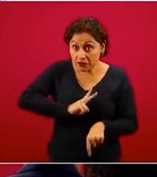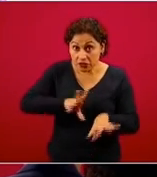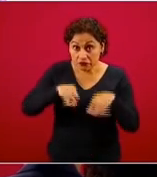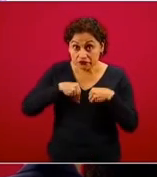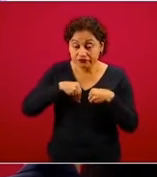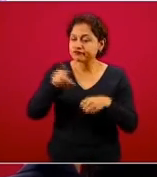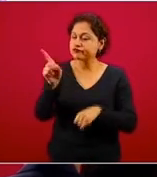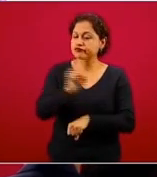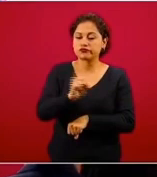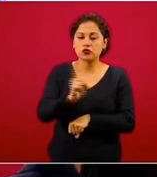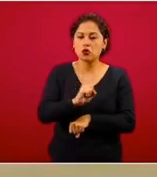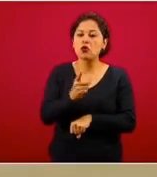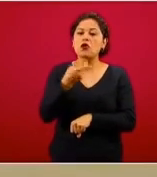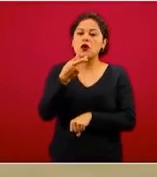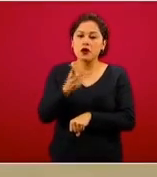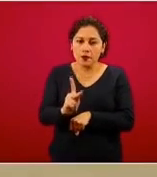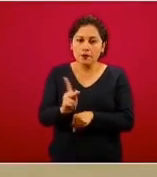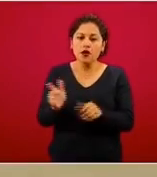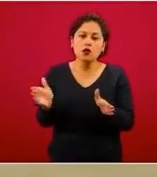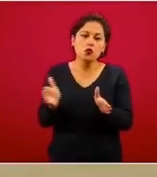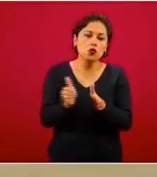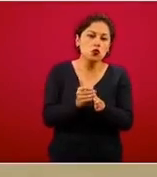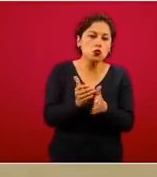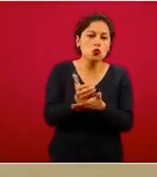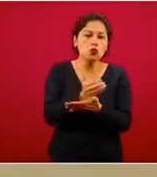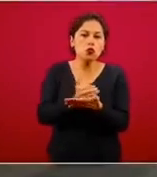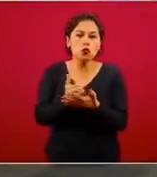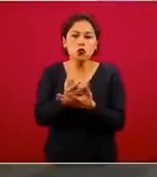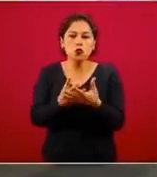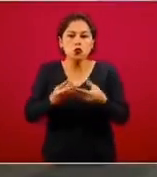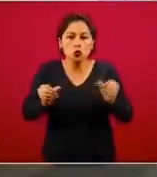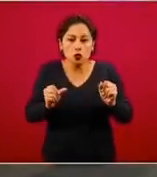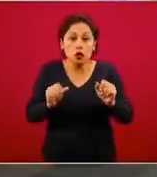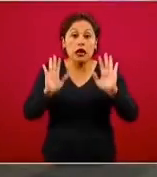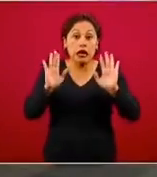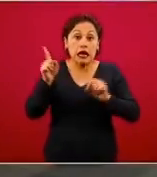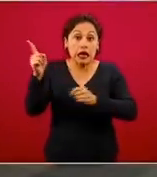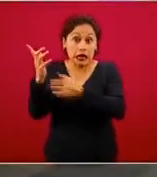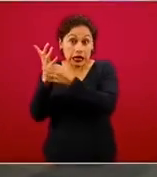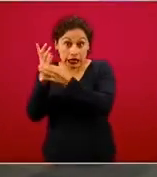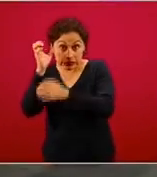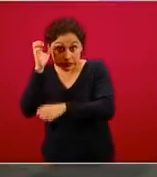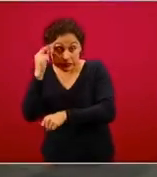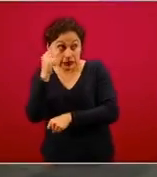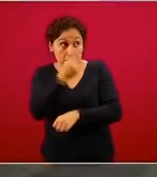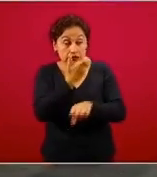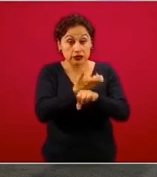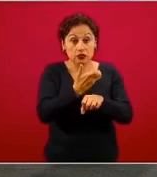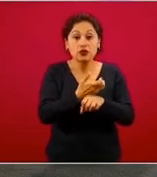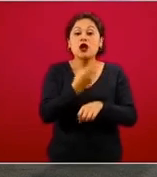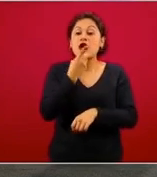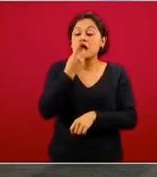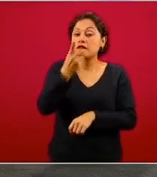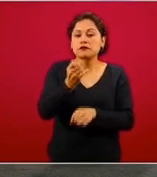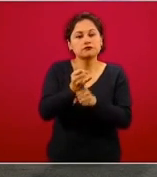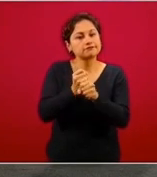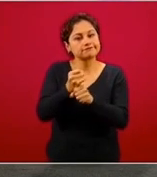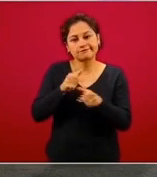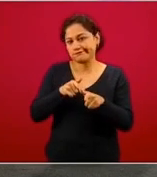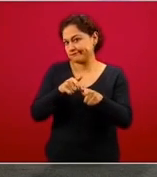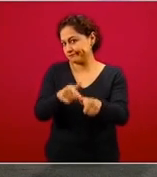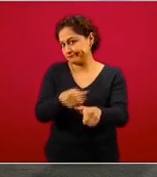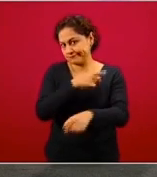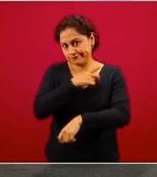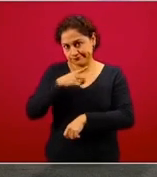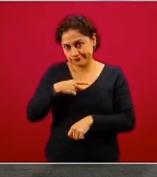advierten que concluded todavía hay that there is necesidad de no seguir haciendo estudios al conclusive respecto. evidence that is La actually effective hidroxicloroquina llega in en a una substantial acción way.